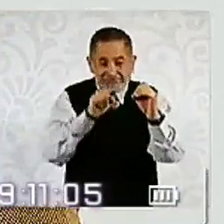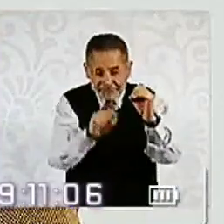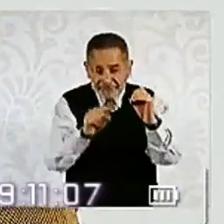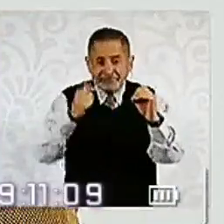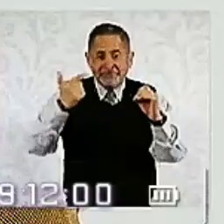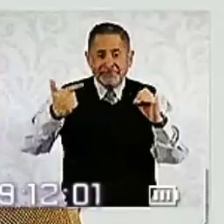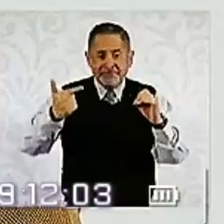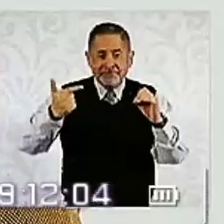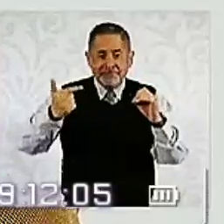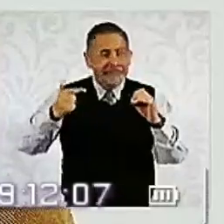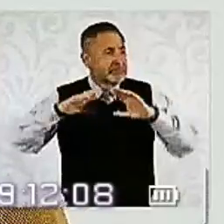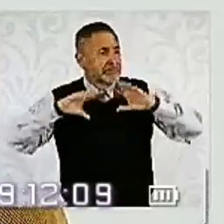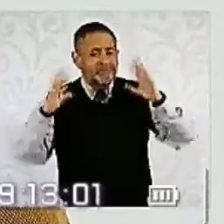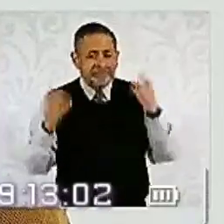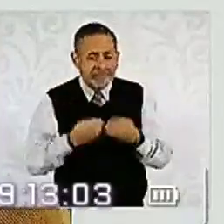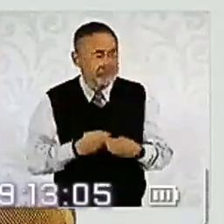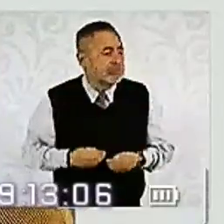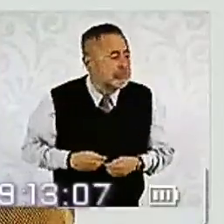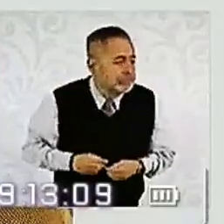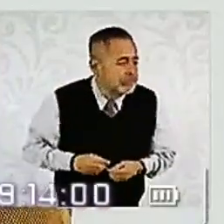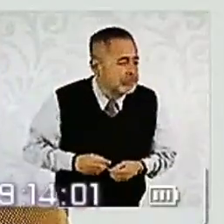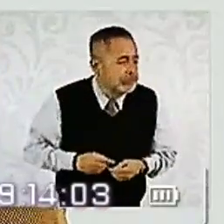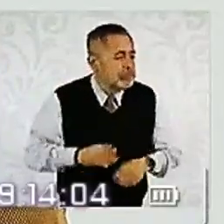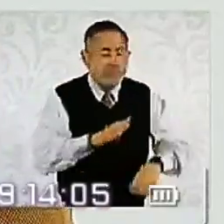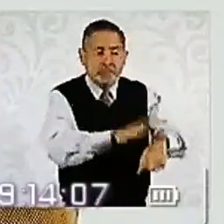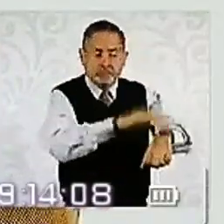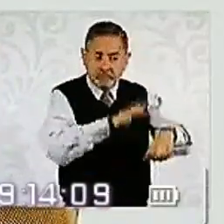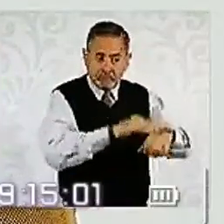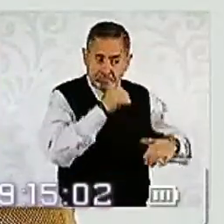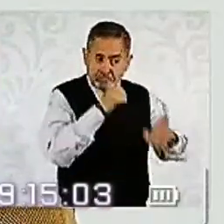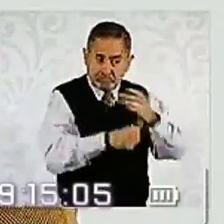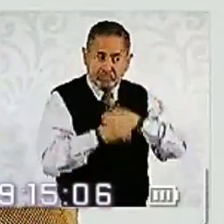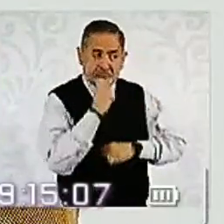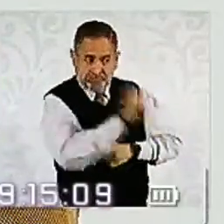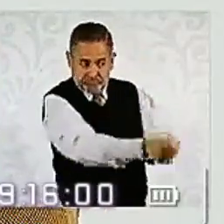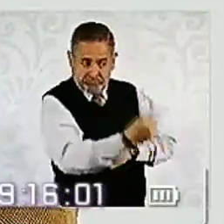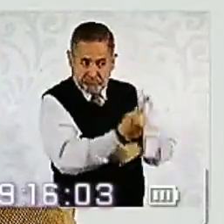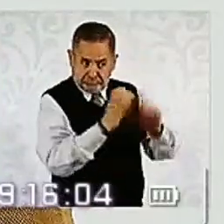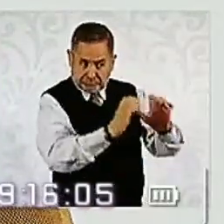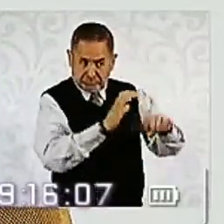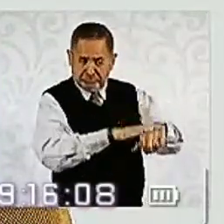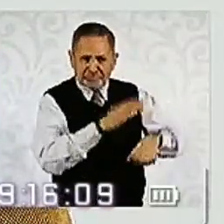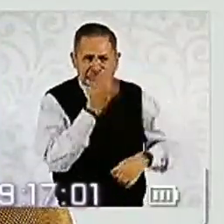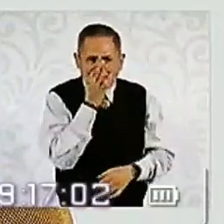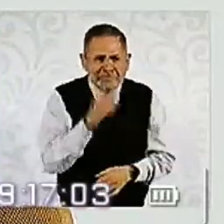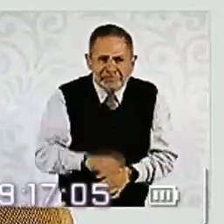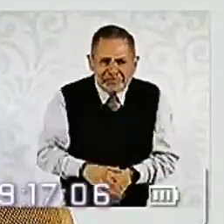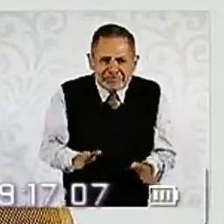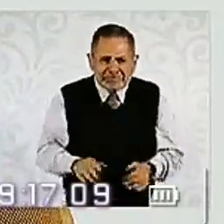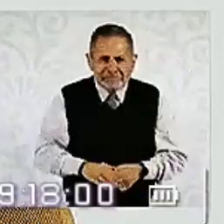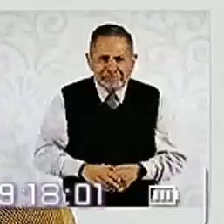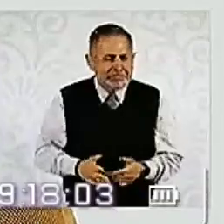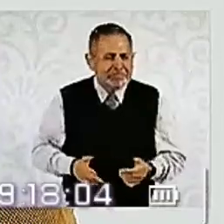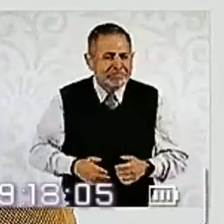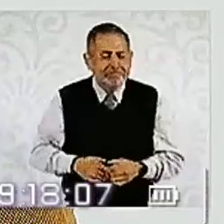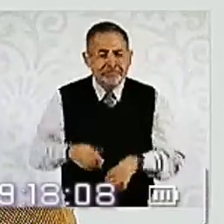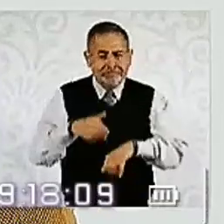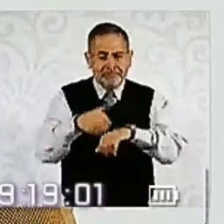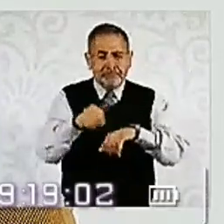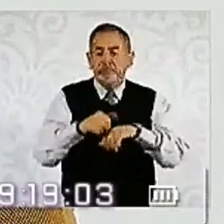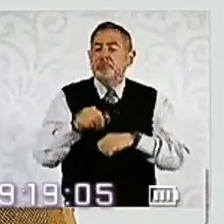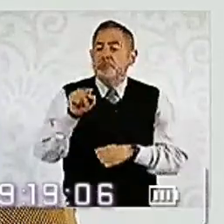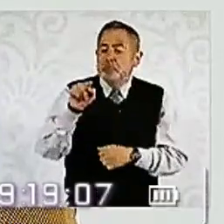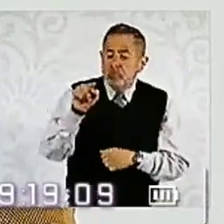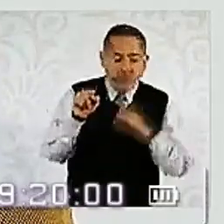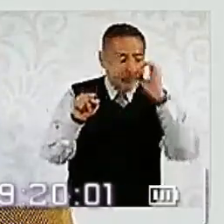0.7% del total recibió un apercibimiento y una amonestación. El